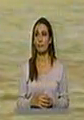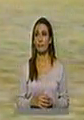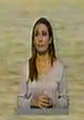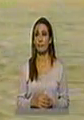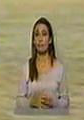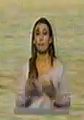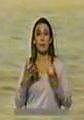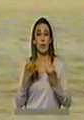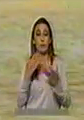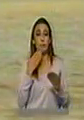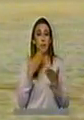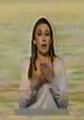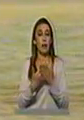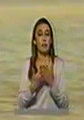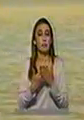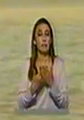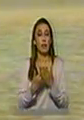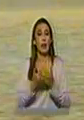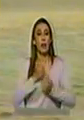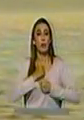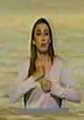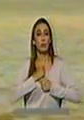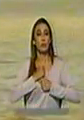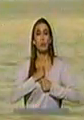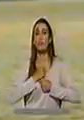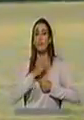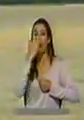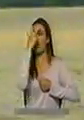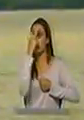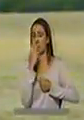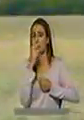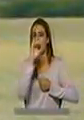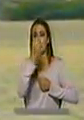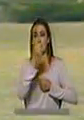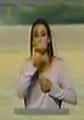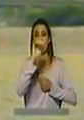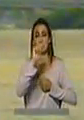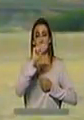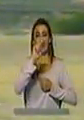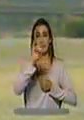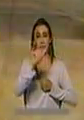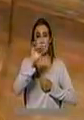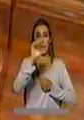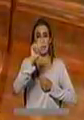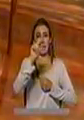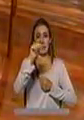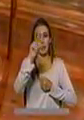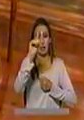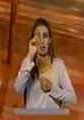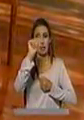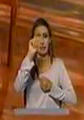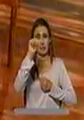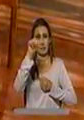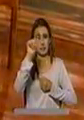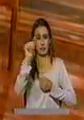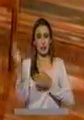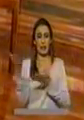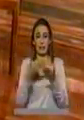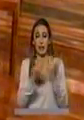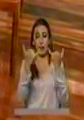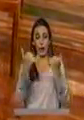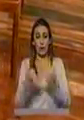Queremos también agradecer a los propietarios de la hostería Sayananda, aquí en la ciudad de Bahía de Caracas. Nos encontramos